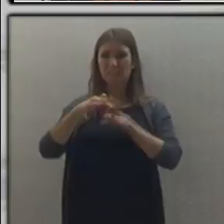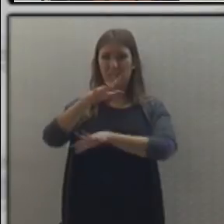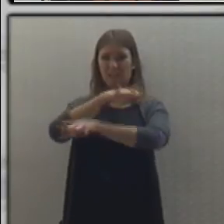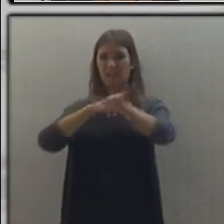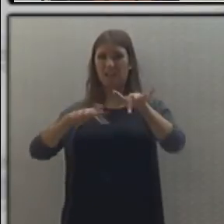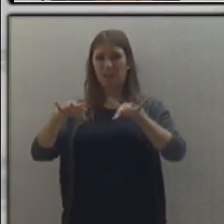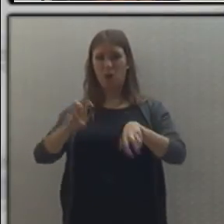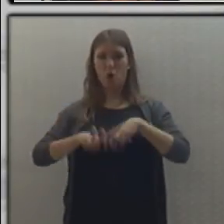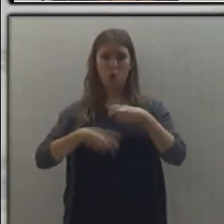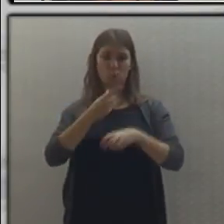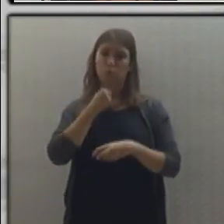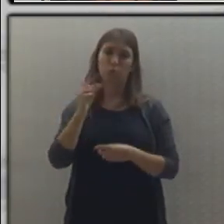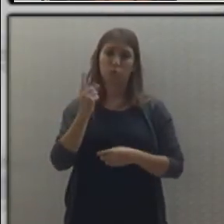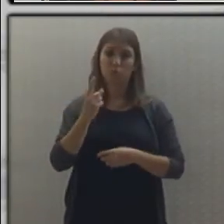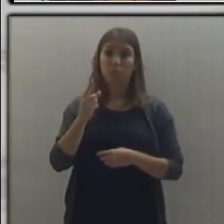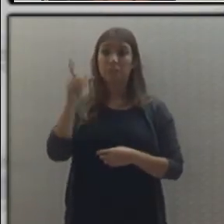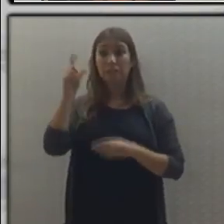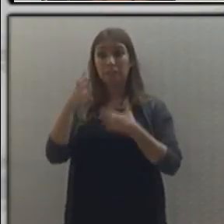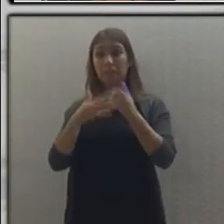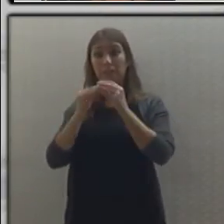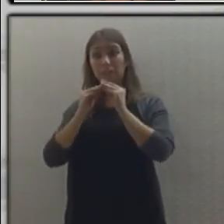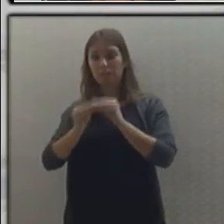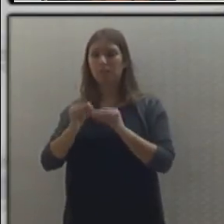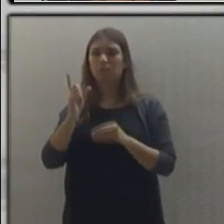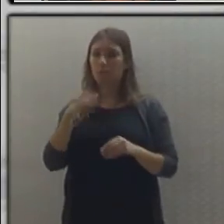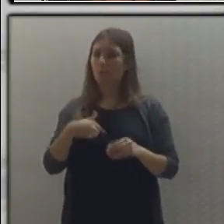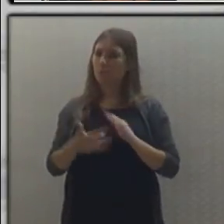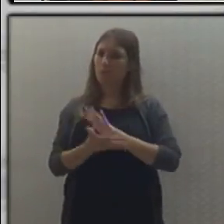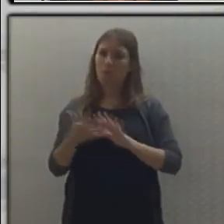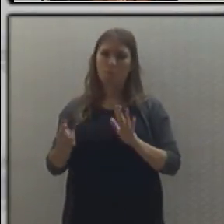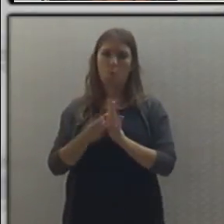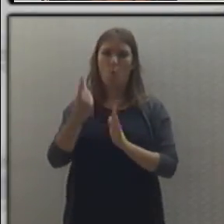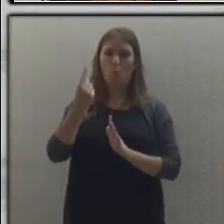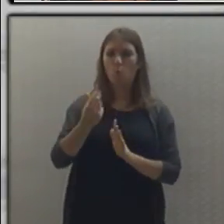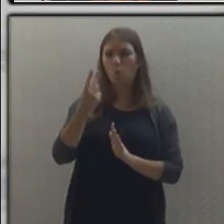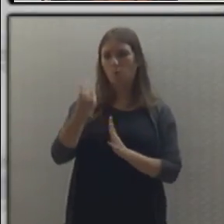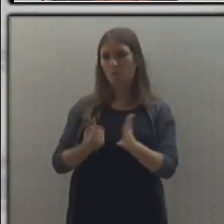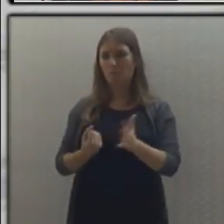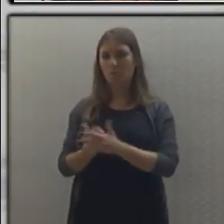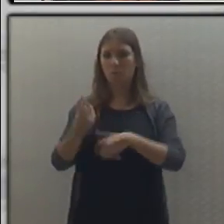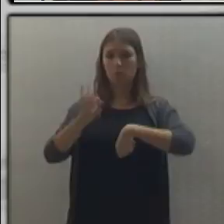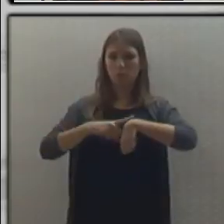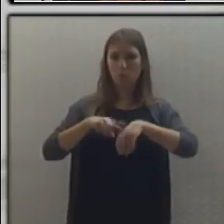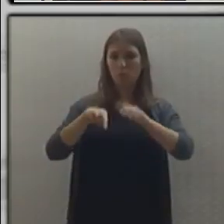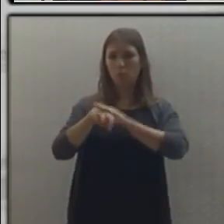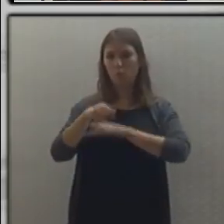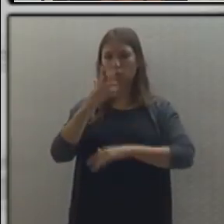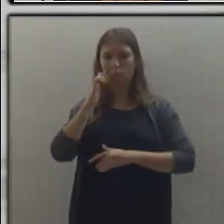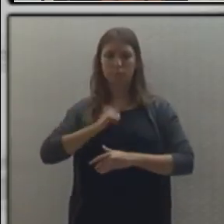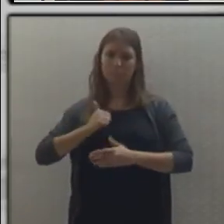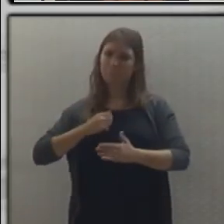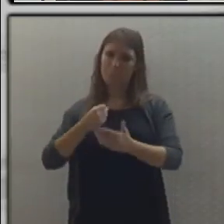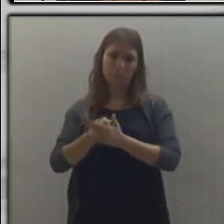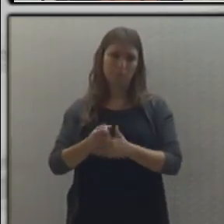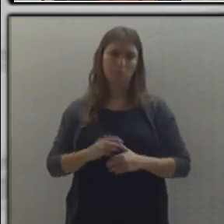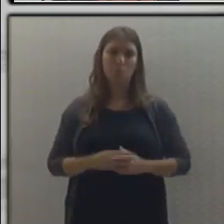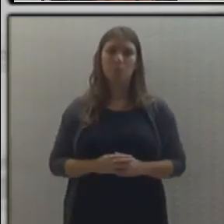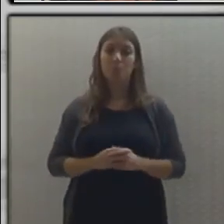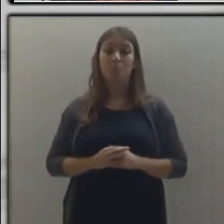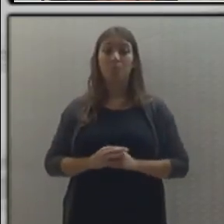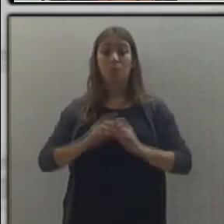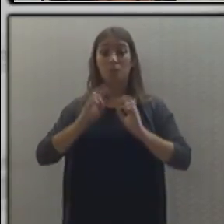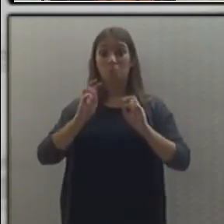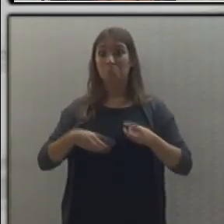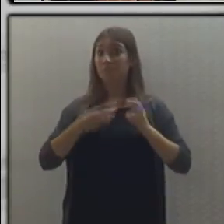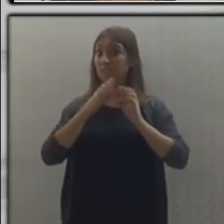obras, y para el constructor para una optimización de recursos y de tiempo. Una vez hecha